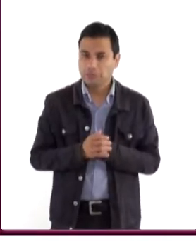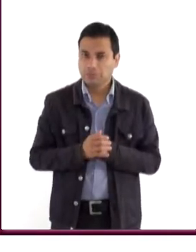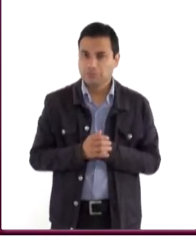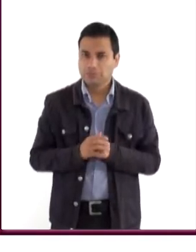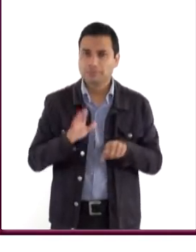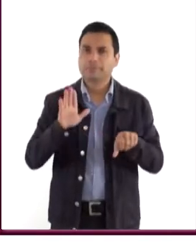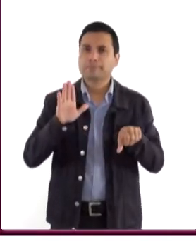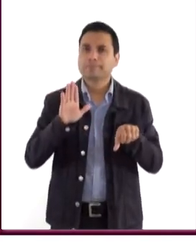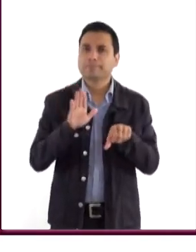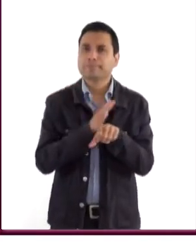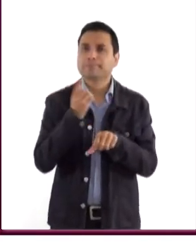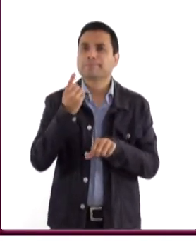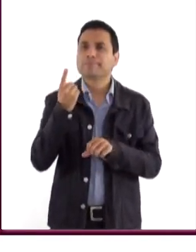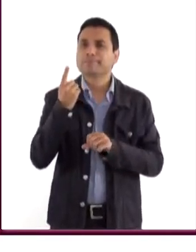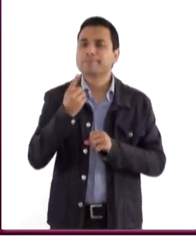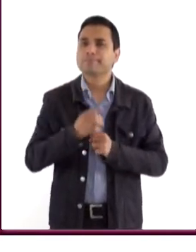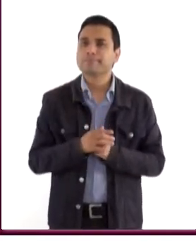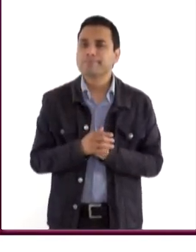Para empezar,